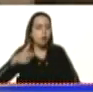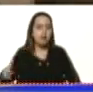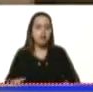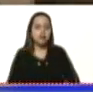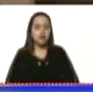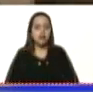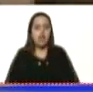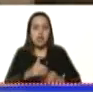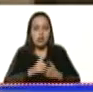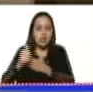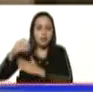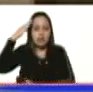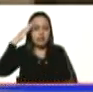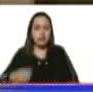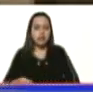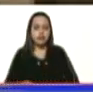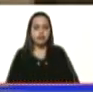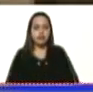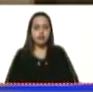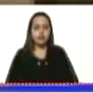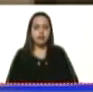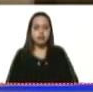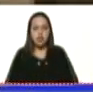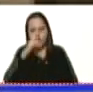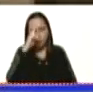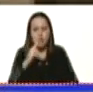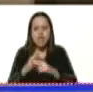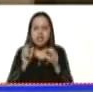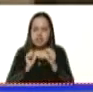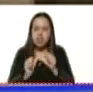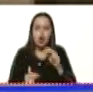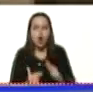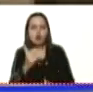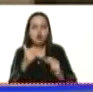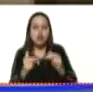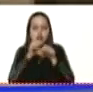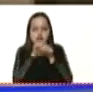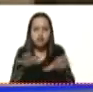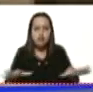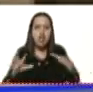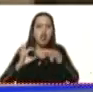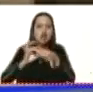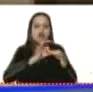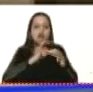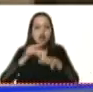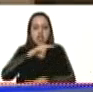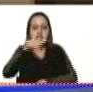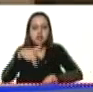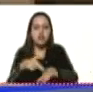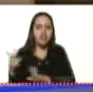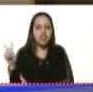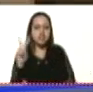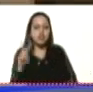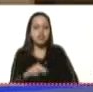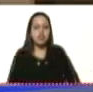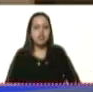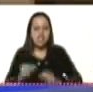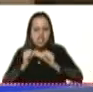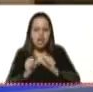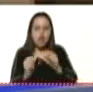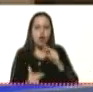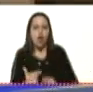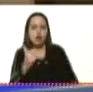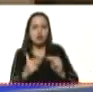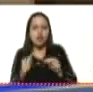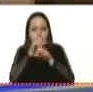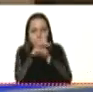los próceres militares, es seguir construyendo y expandiendo la unión de la nación venezolana, seguir